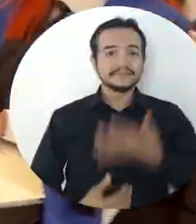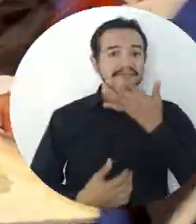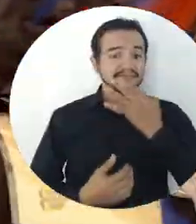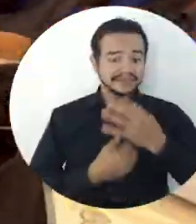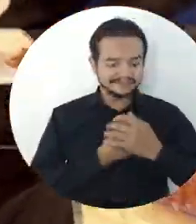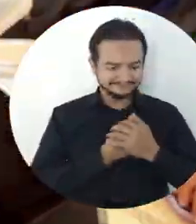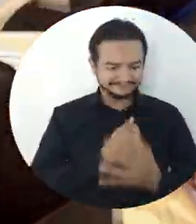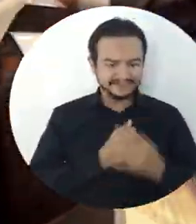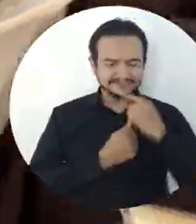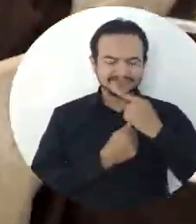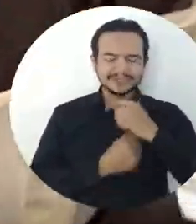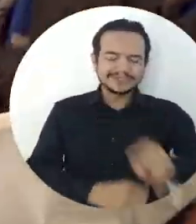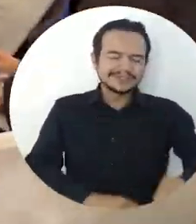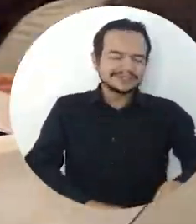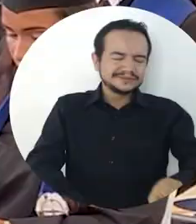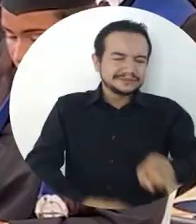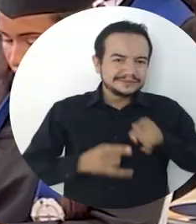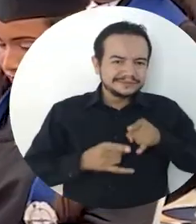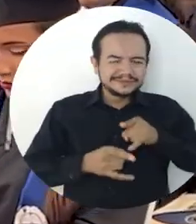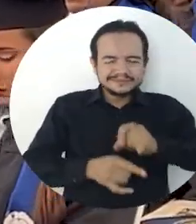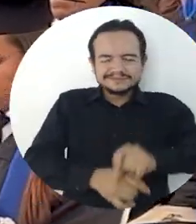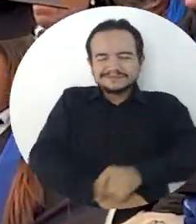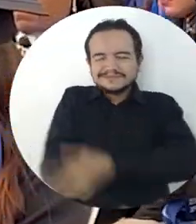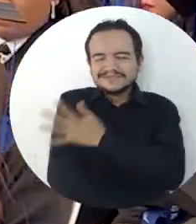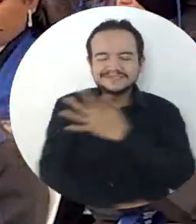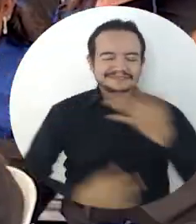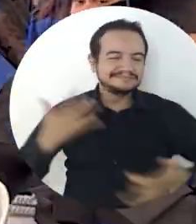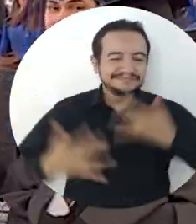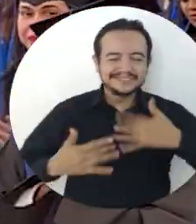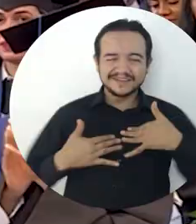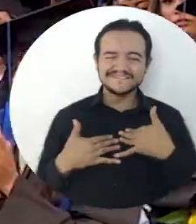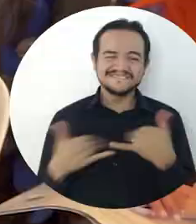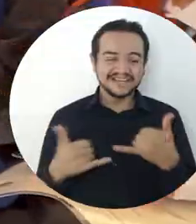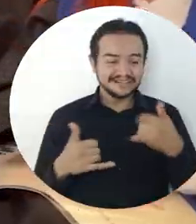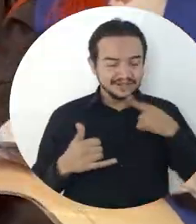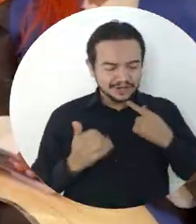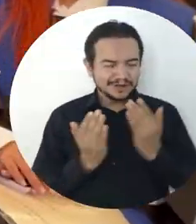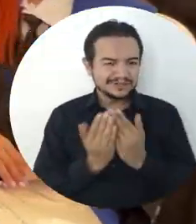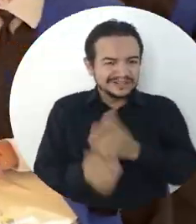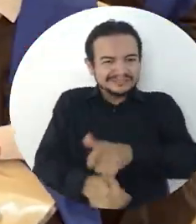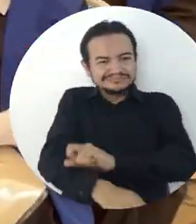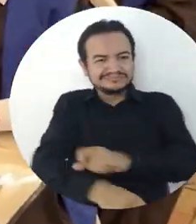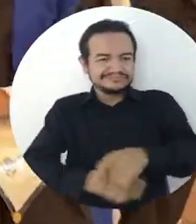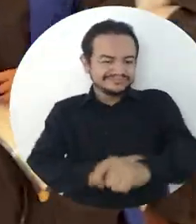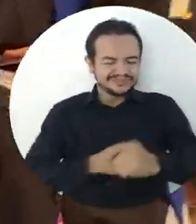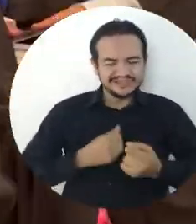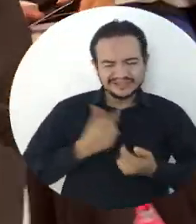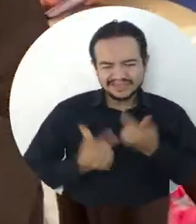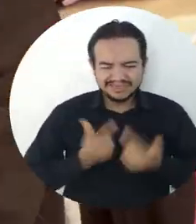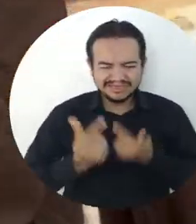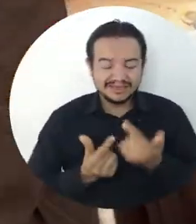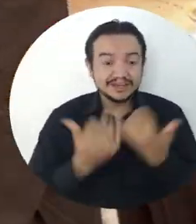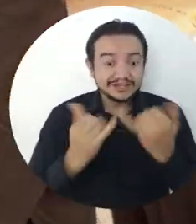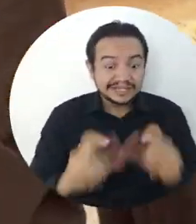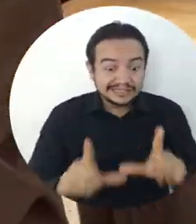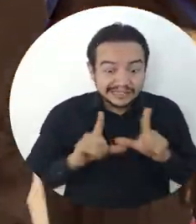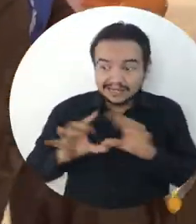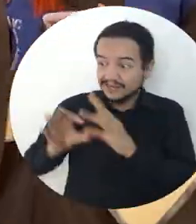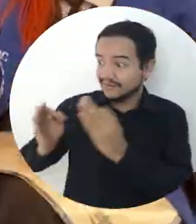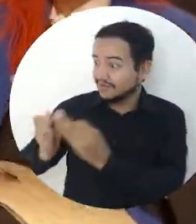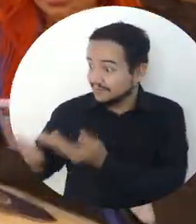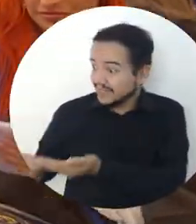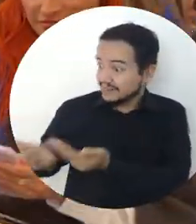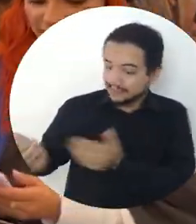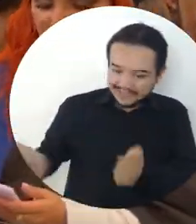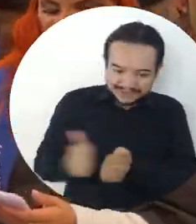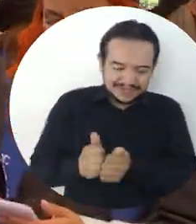la verdad es una emoción indescriptible me siento muy contenta feliz trabajé por muchos años por esto y me siento feliz de que mi